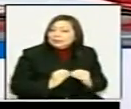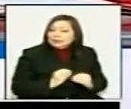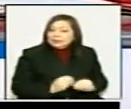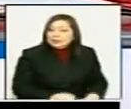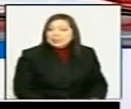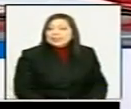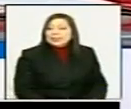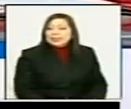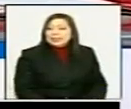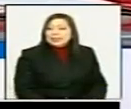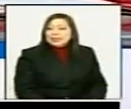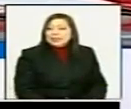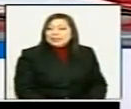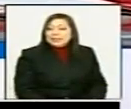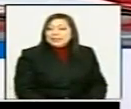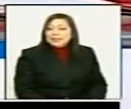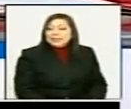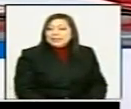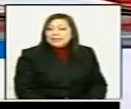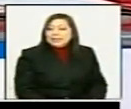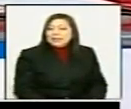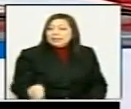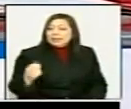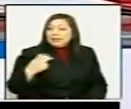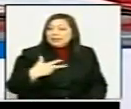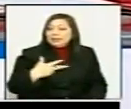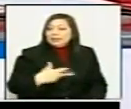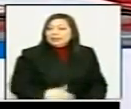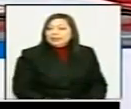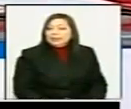Barata. En tercer lugar,